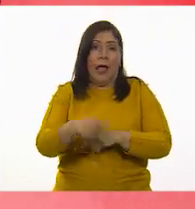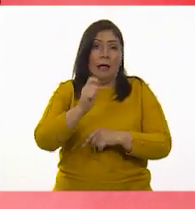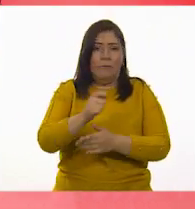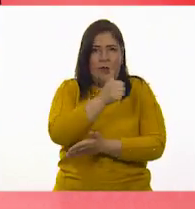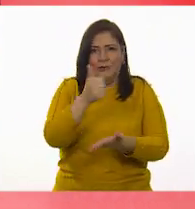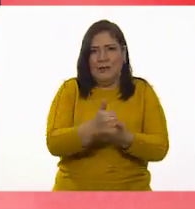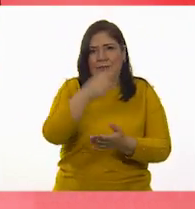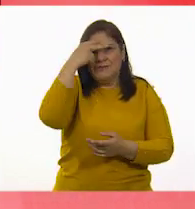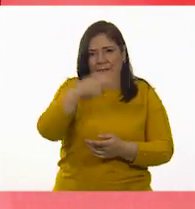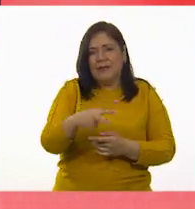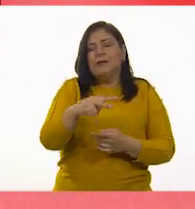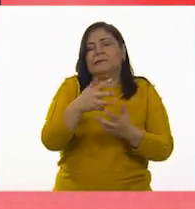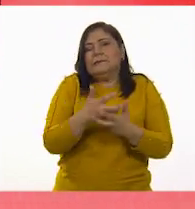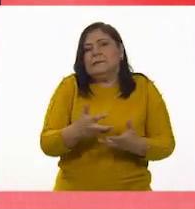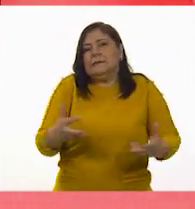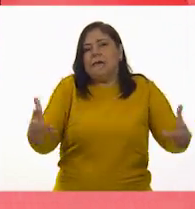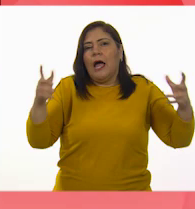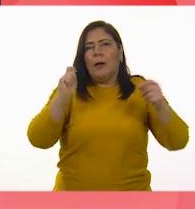una megalópoli.